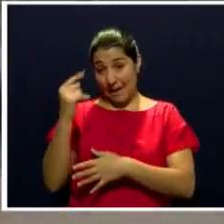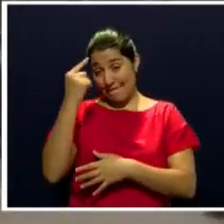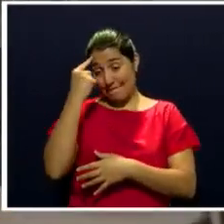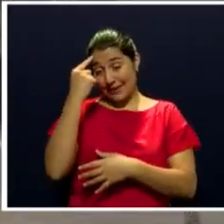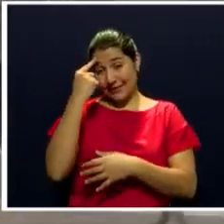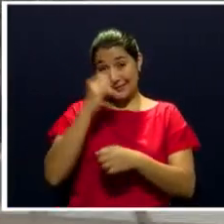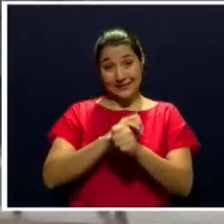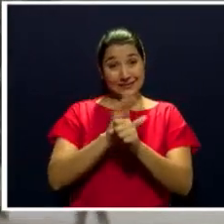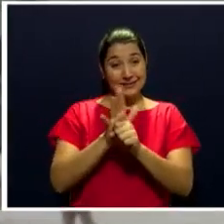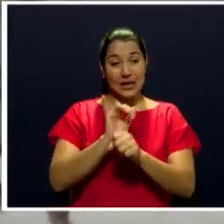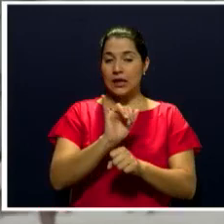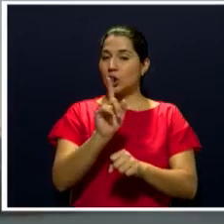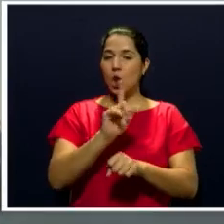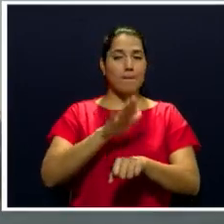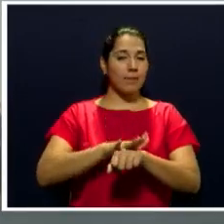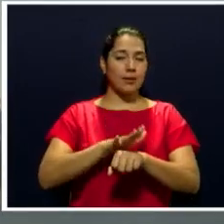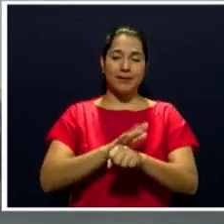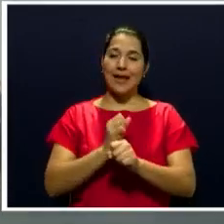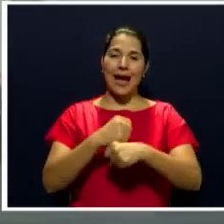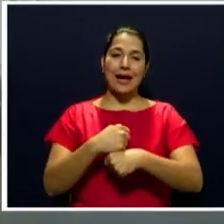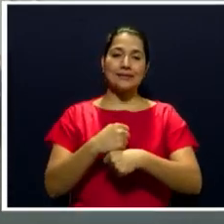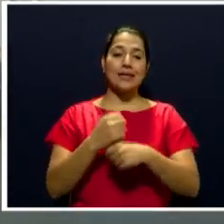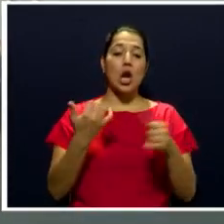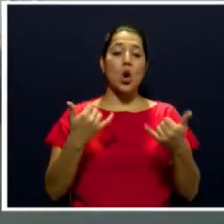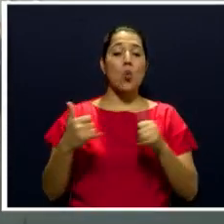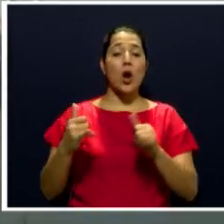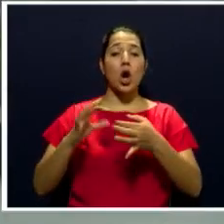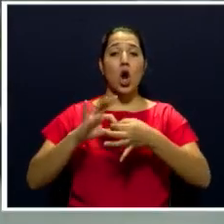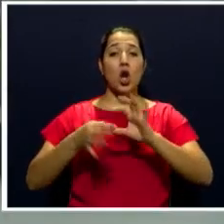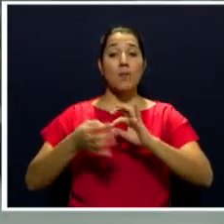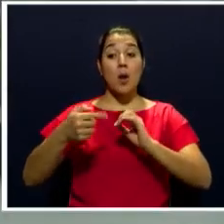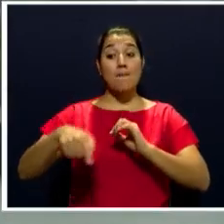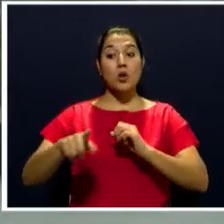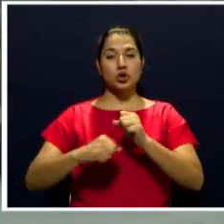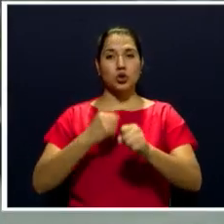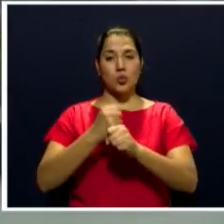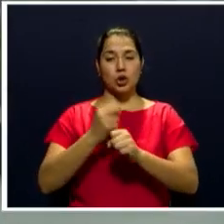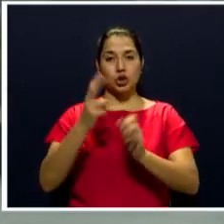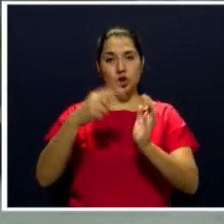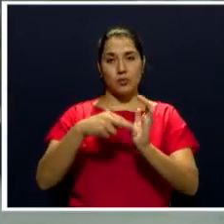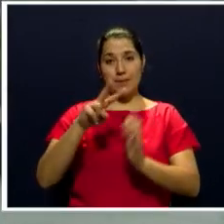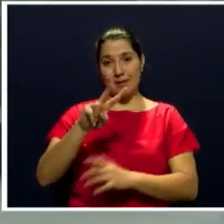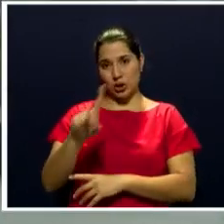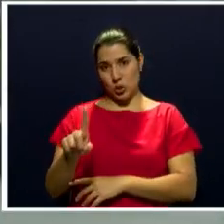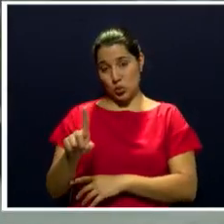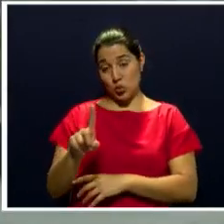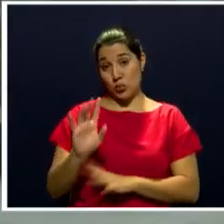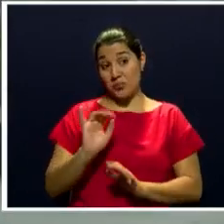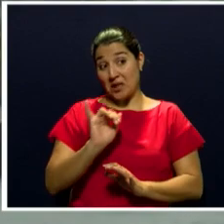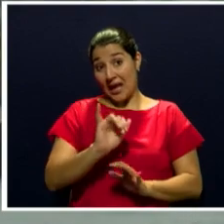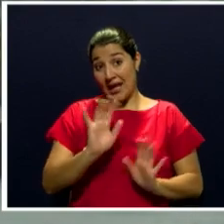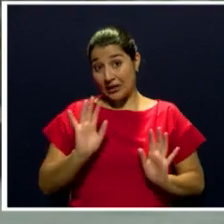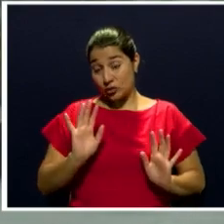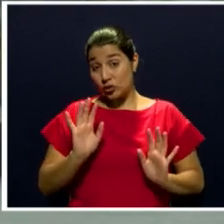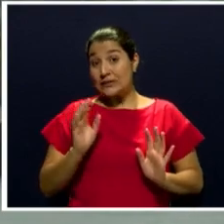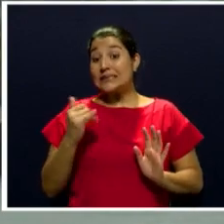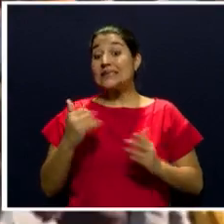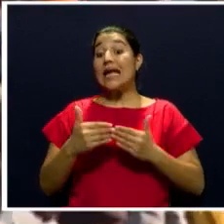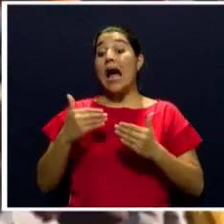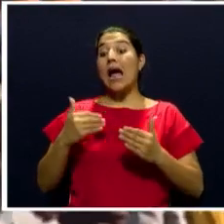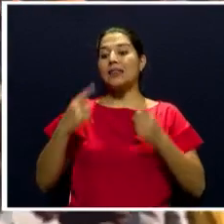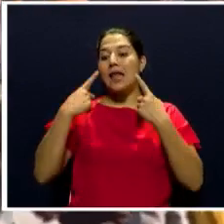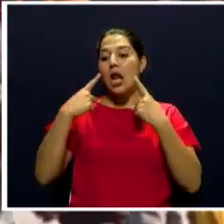no permitirá la celebración de los Juegos Olímpicos en el 2021. Este sería el escenario a menos de que antes se